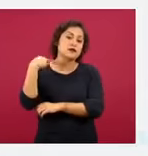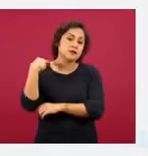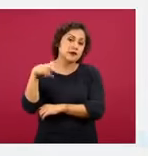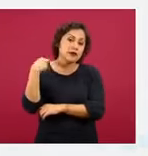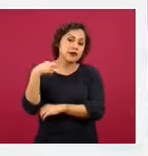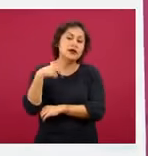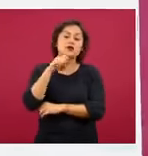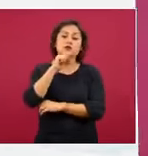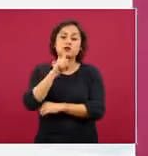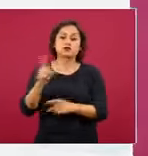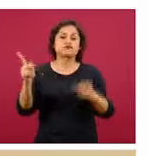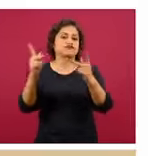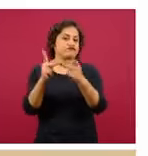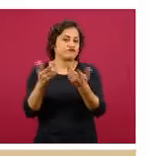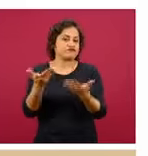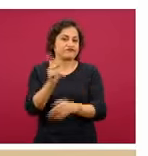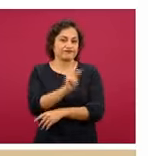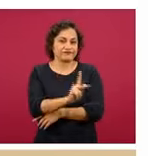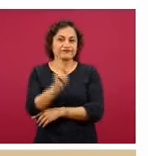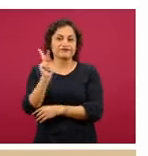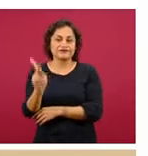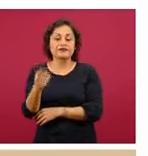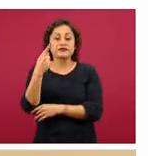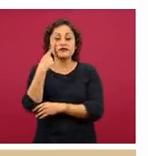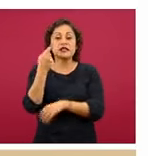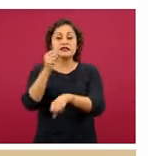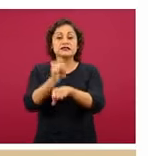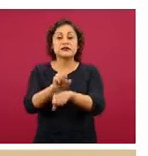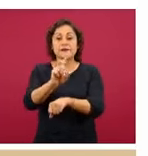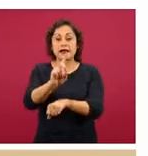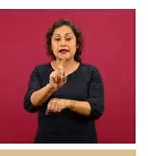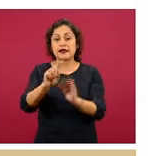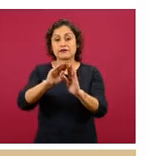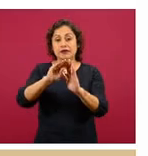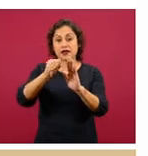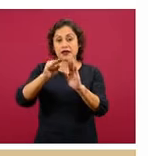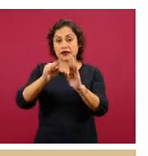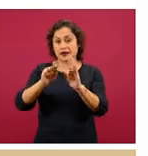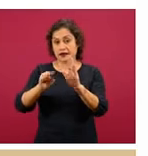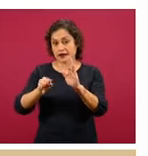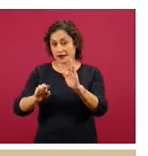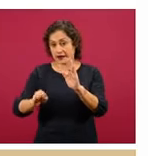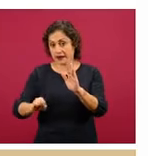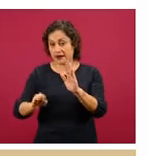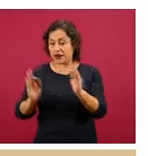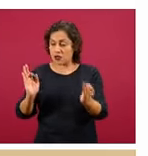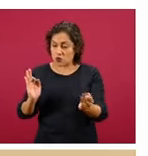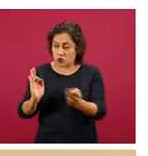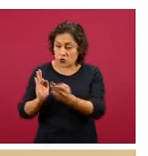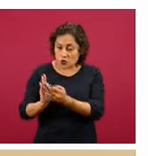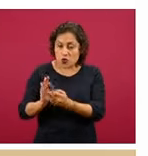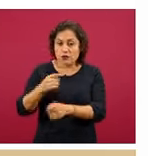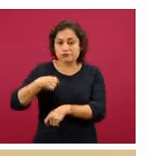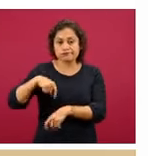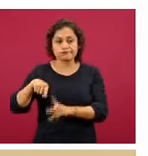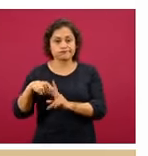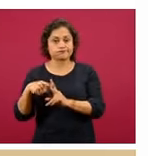incremento, un descenso, y prácticamente desde la semana 30, un descenso continuo, ya prácticamente llegando a los niveles